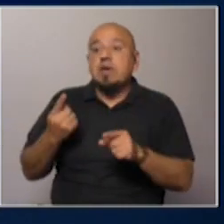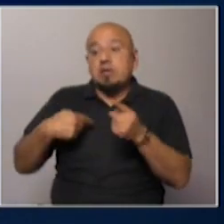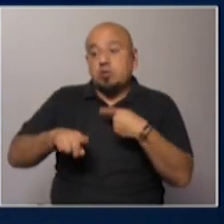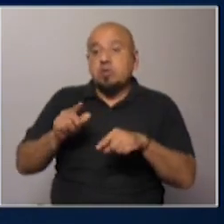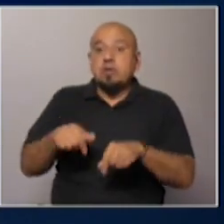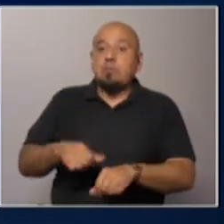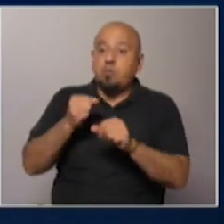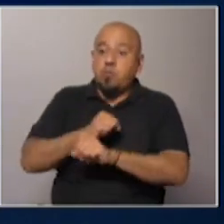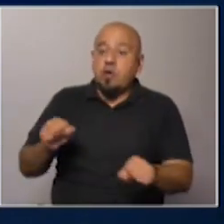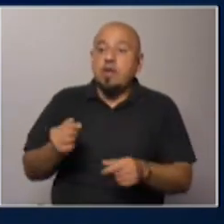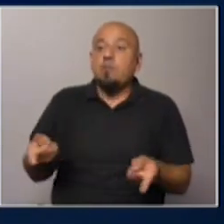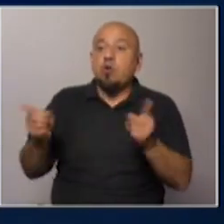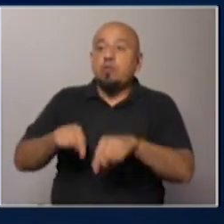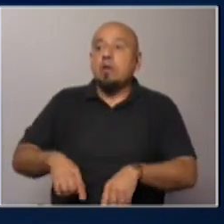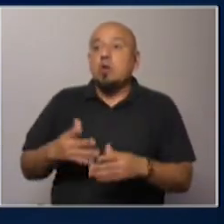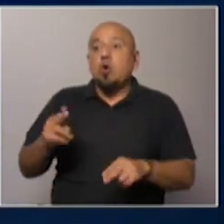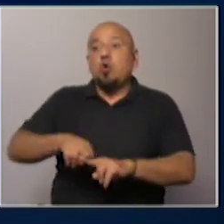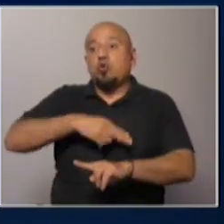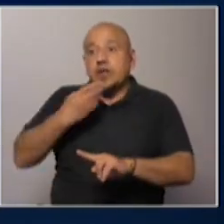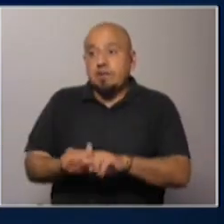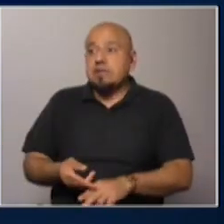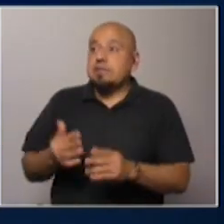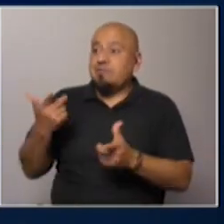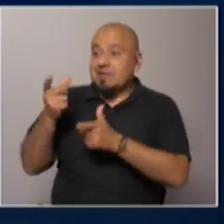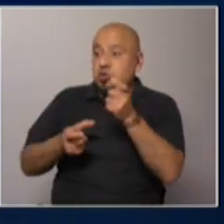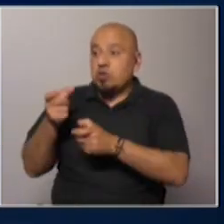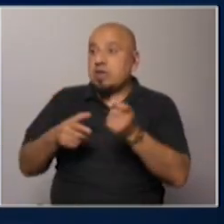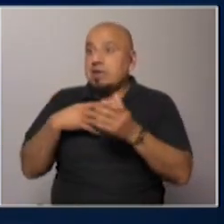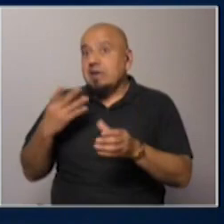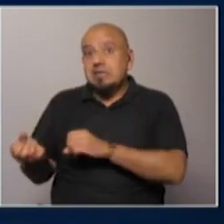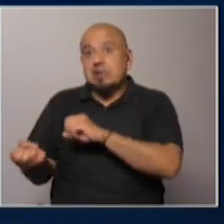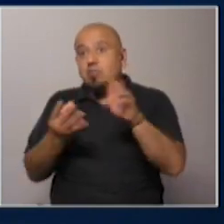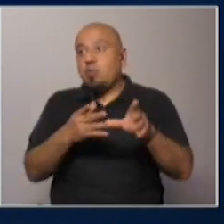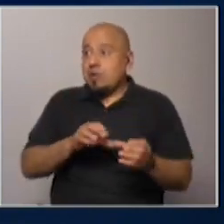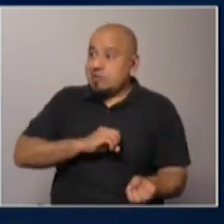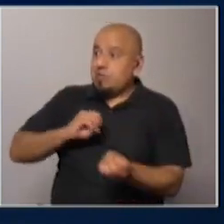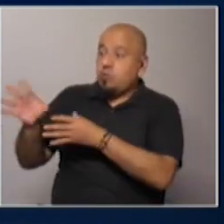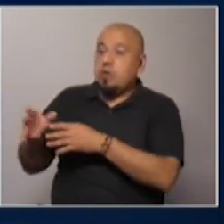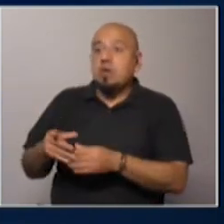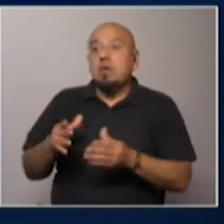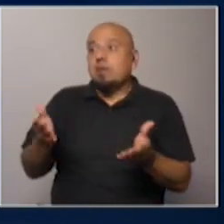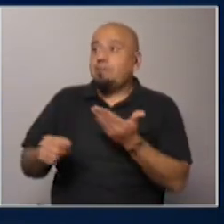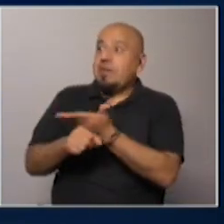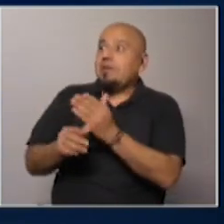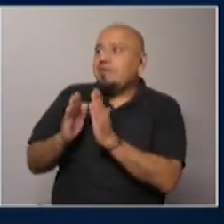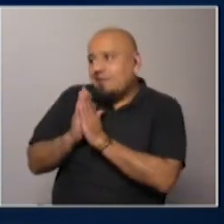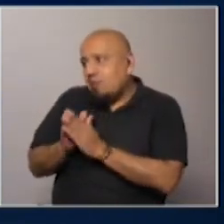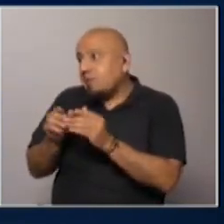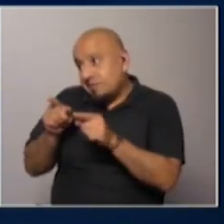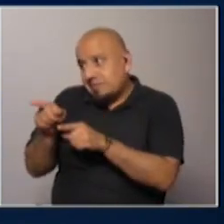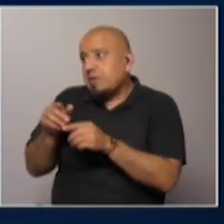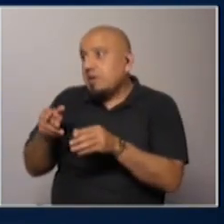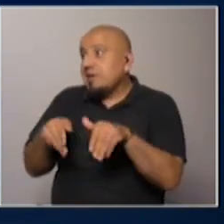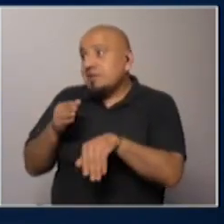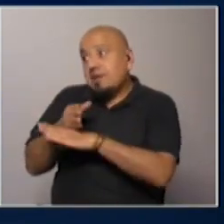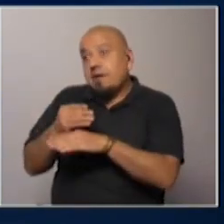se teme es que pueda haber otra andanada otra ola de refugiados que tengan que irse irán que tengan que irse a pakistán y solicitar asilo allí en momentos de